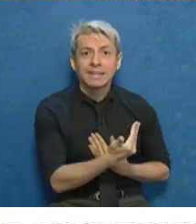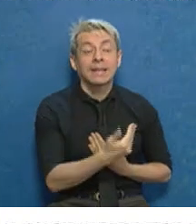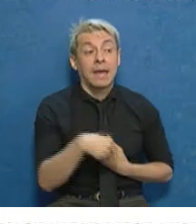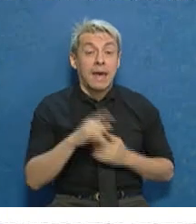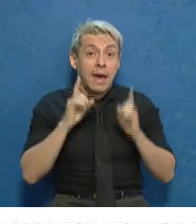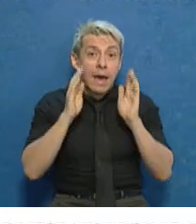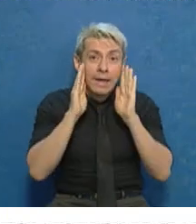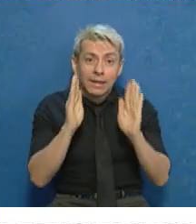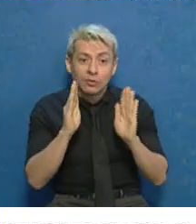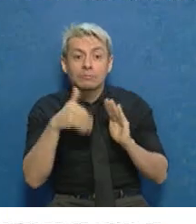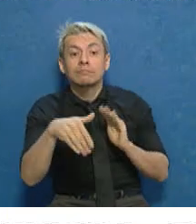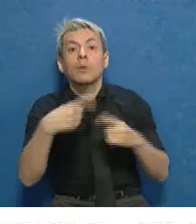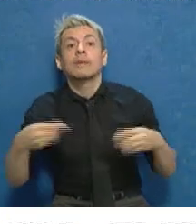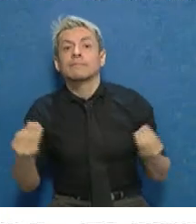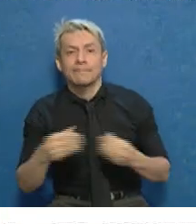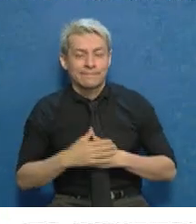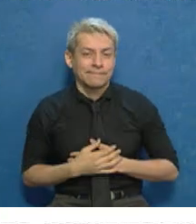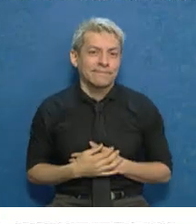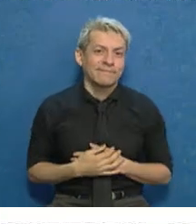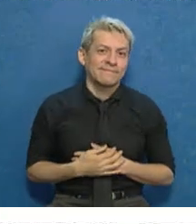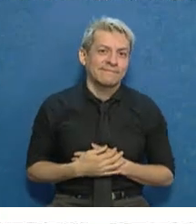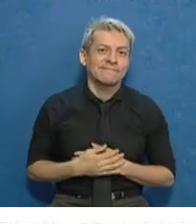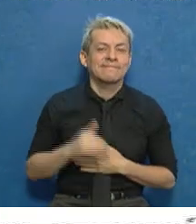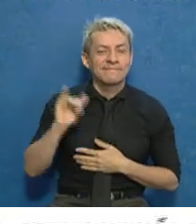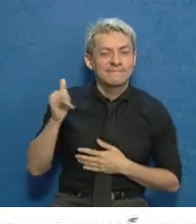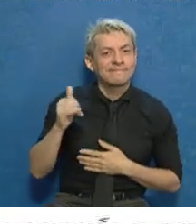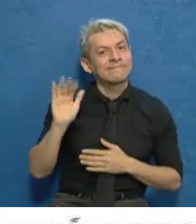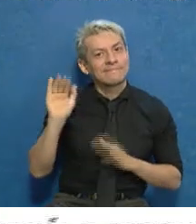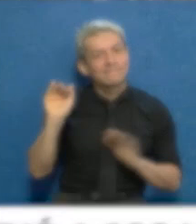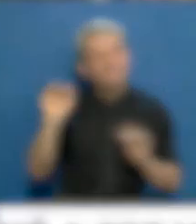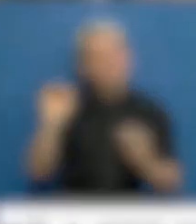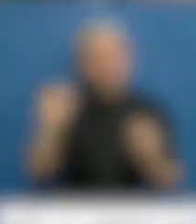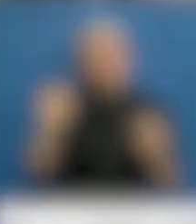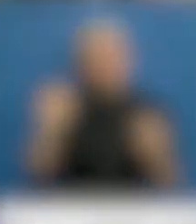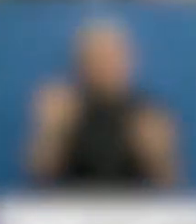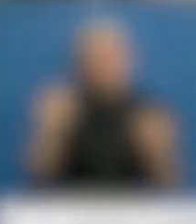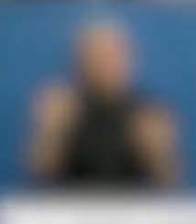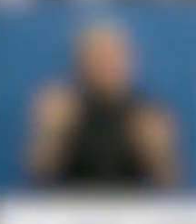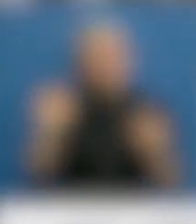lo que ocurran en las nuevas reuniones. Claro que sí, Daniela. Hasta luego. Gracias, Lucy.